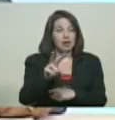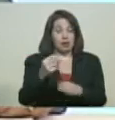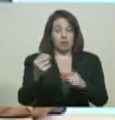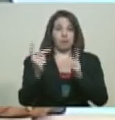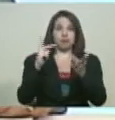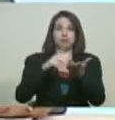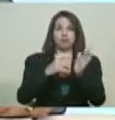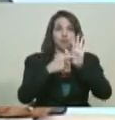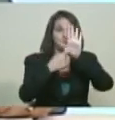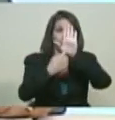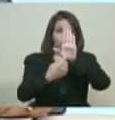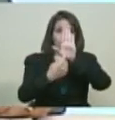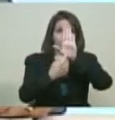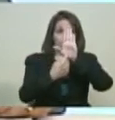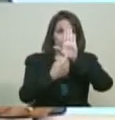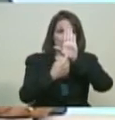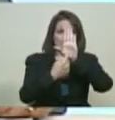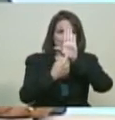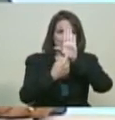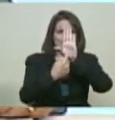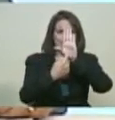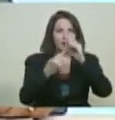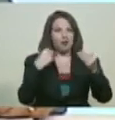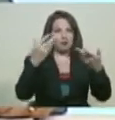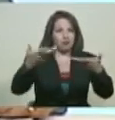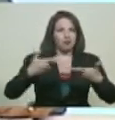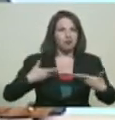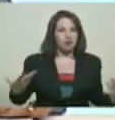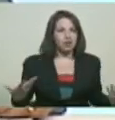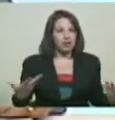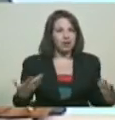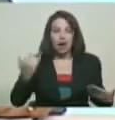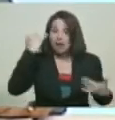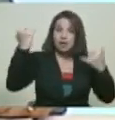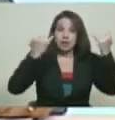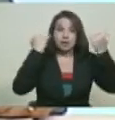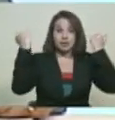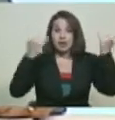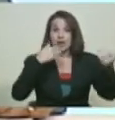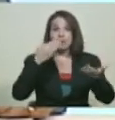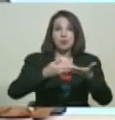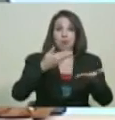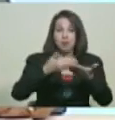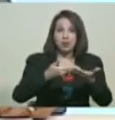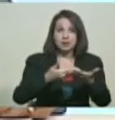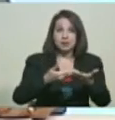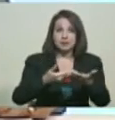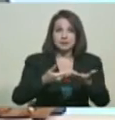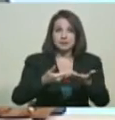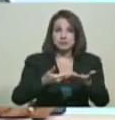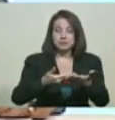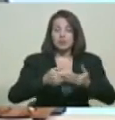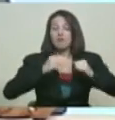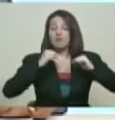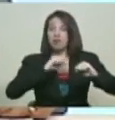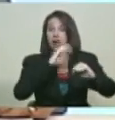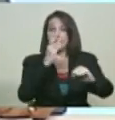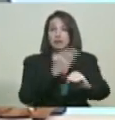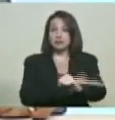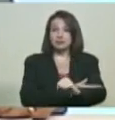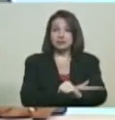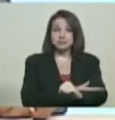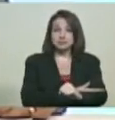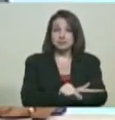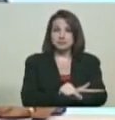centro de este combate cuando uno recibe ideas propuestas uno lo que siente es fuerza inspiración y